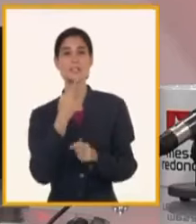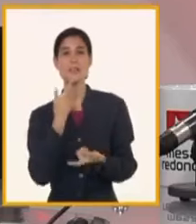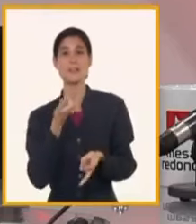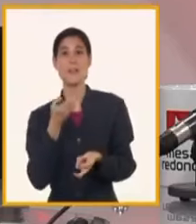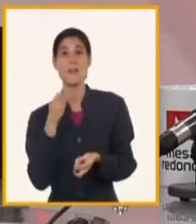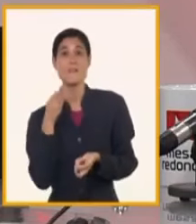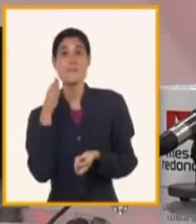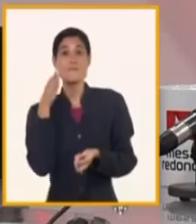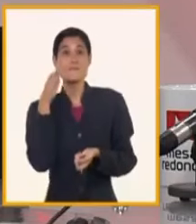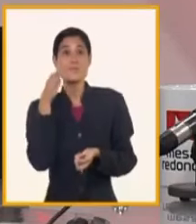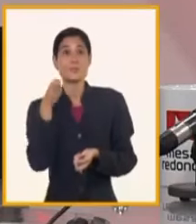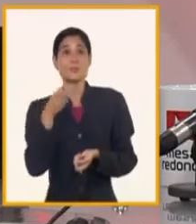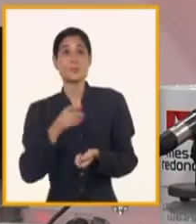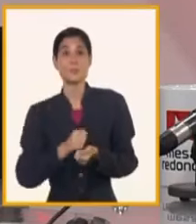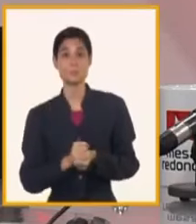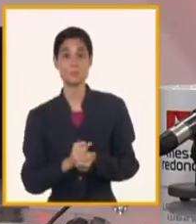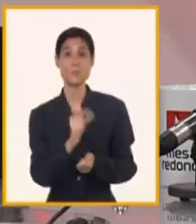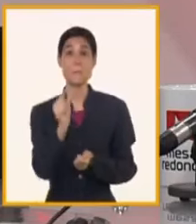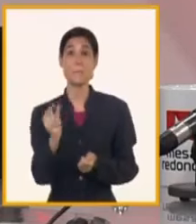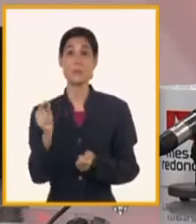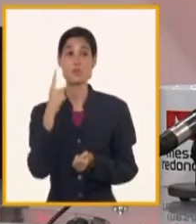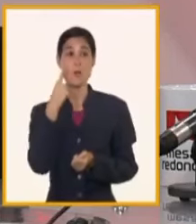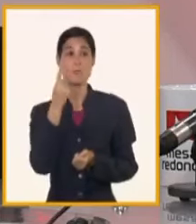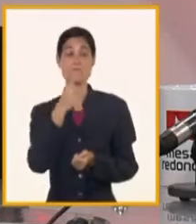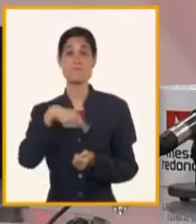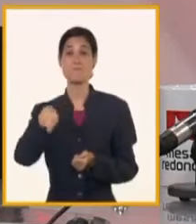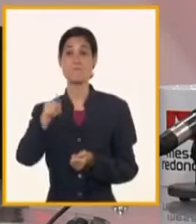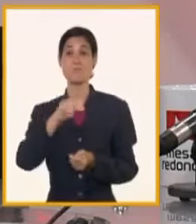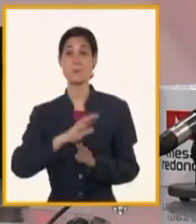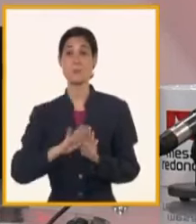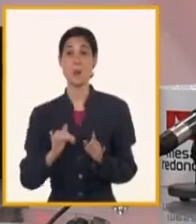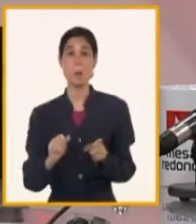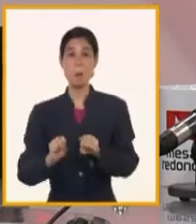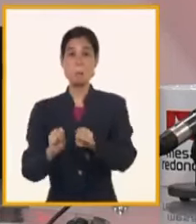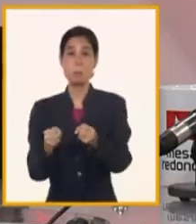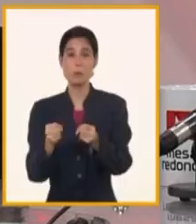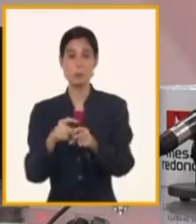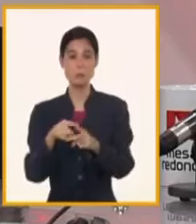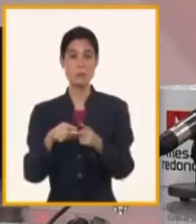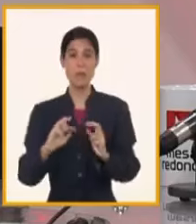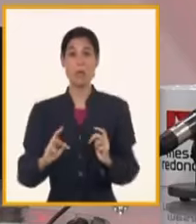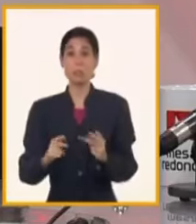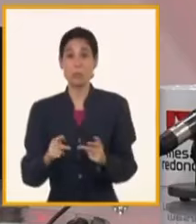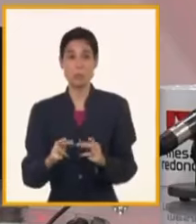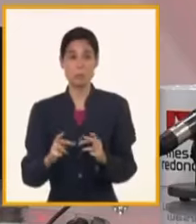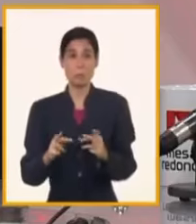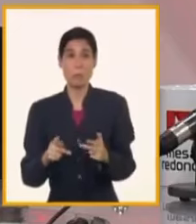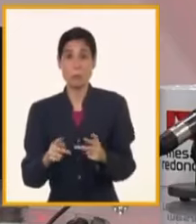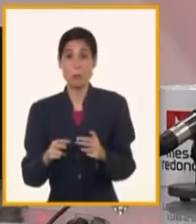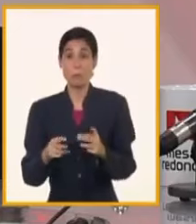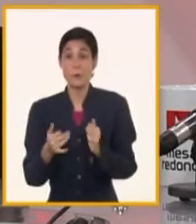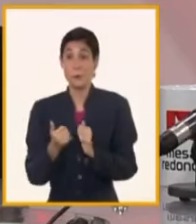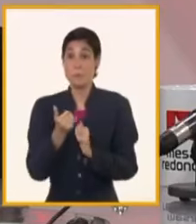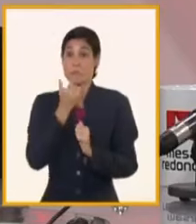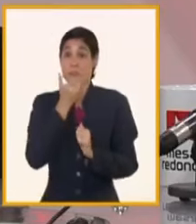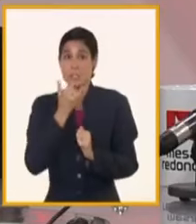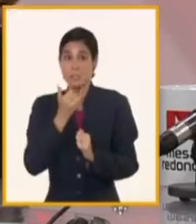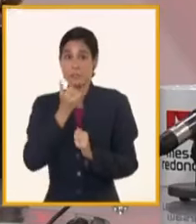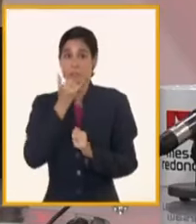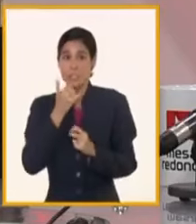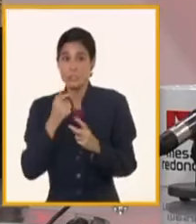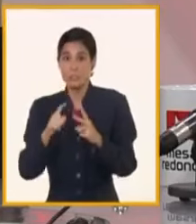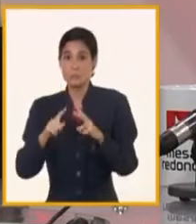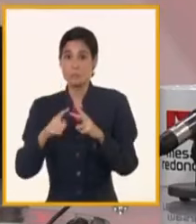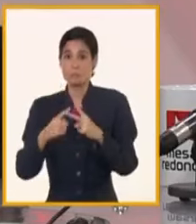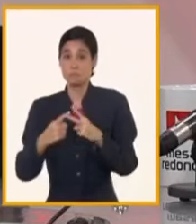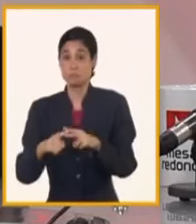ve porque hay mucha gente que cuando dice Bueno pero se rompió la planta volvió a romperse cuando tú te ilusionas vuelves No veo la luz al